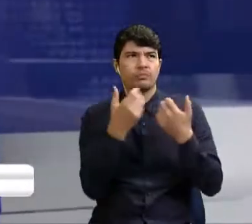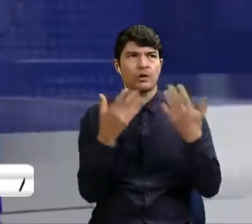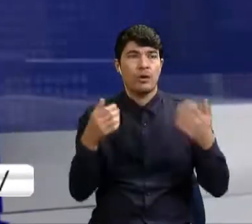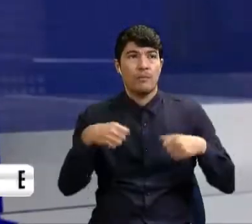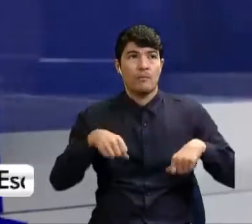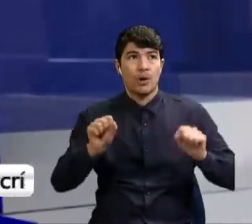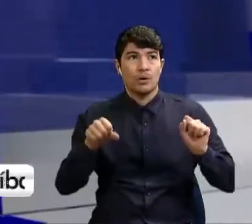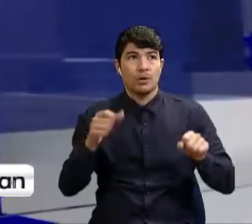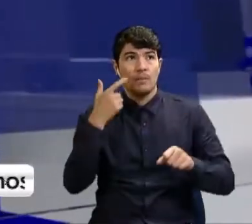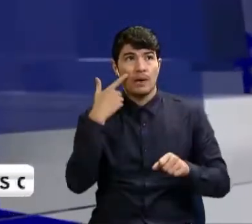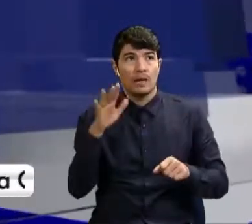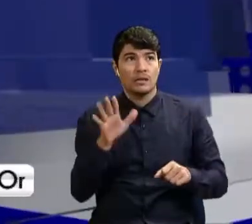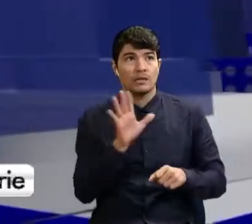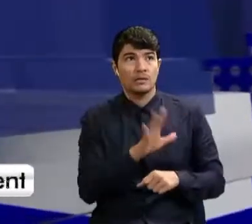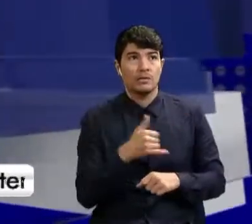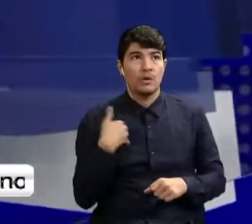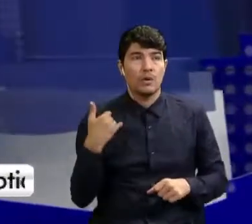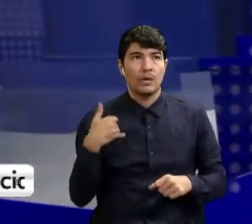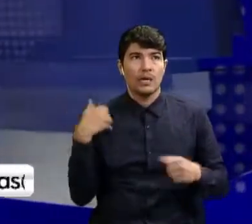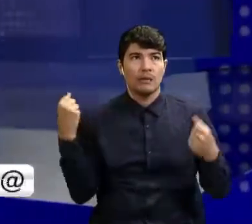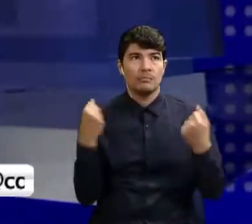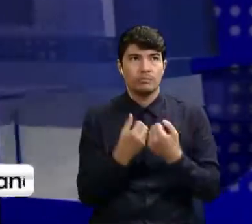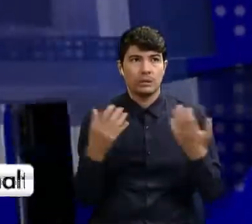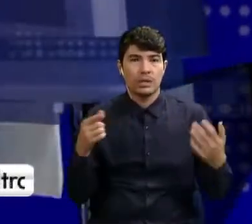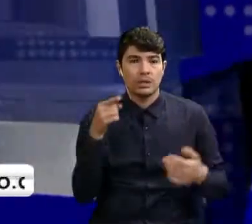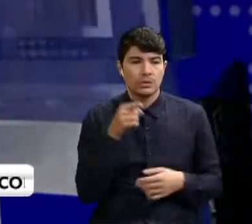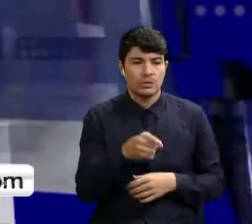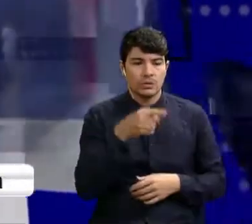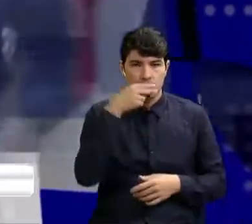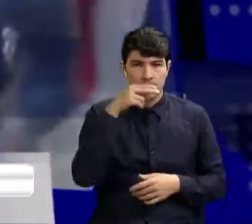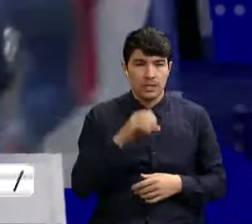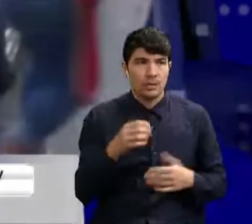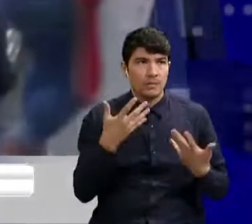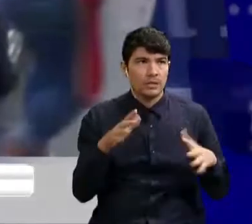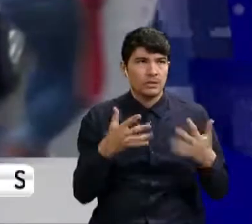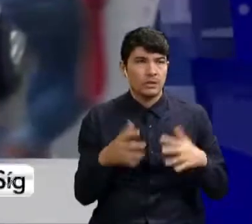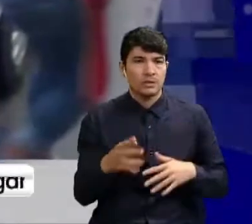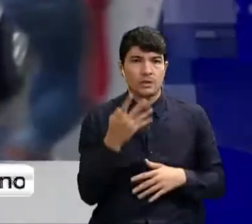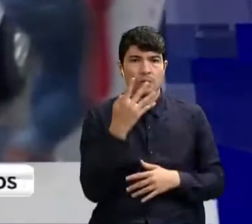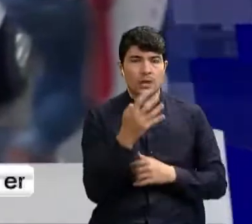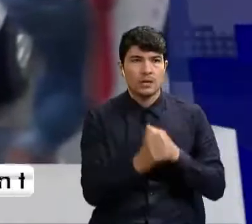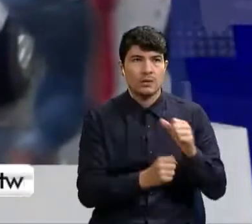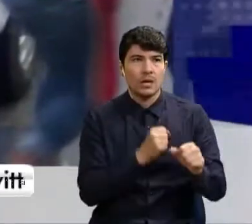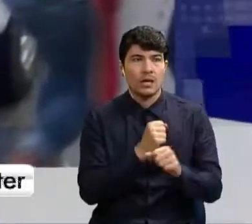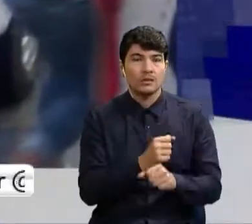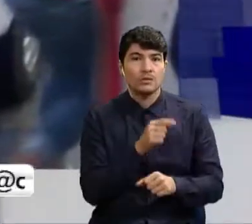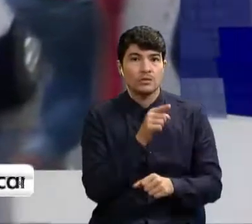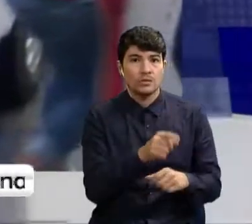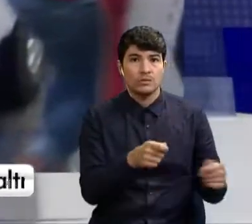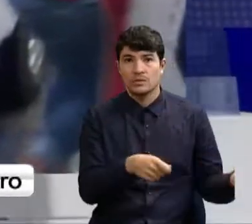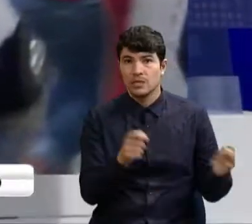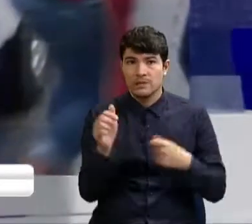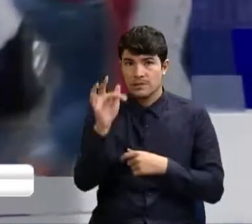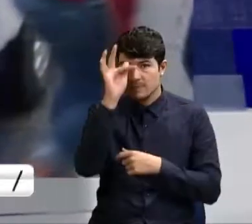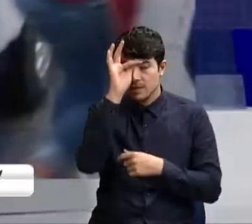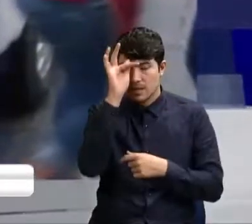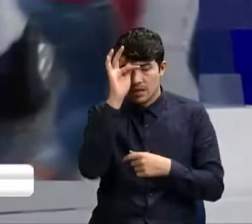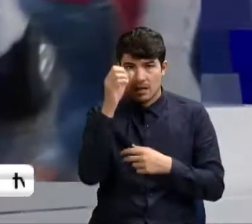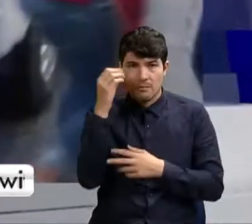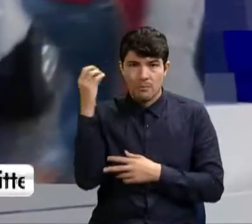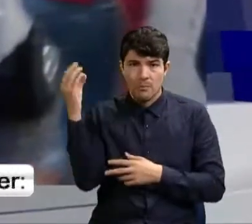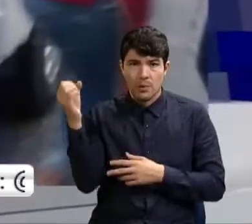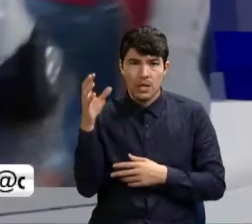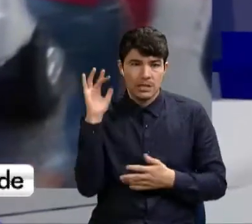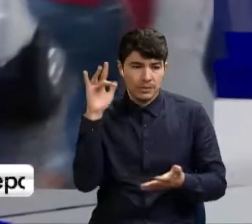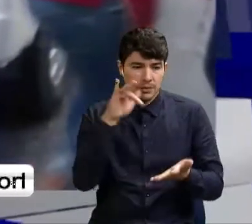motocicleta que al parecer lleva un menor sufre un accidente donde un niño de aproximadamente cuatro años resulta lesionado ambulancias